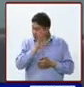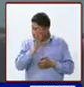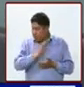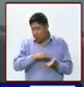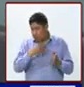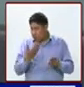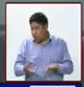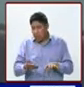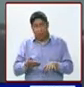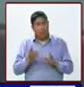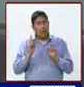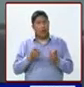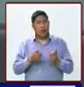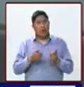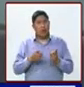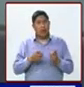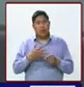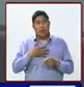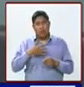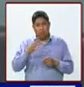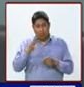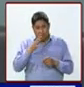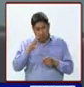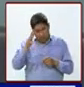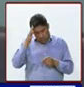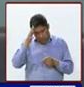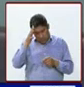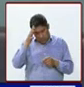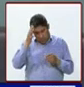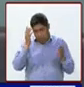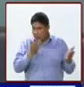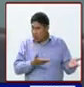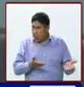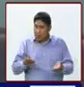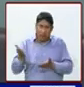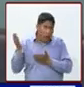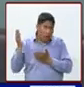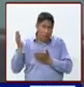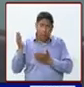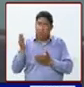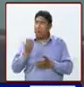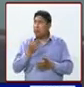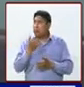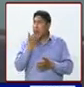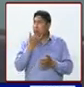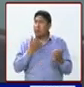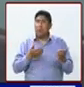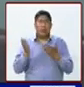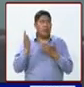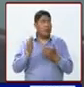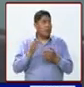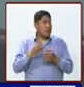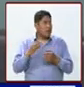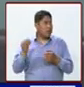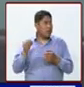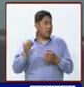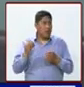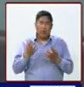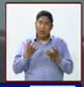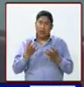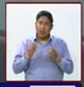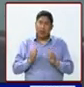morirme, entonces de esa manera mis papás, yo soy un gueña, soy de Chulumani, me han llevado allá